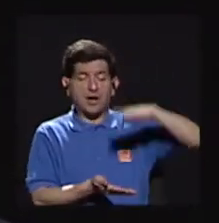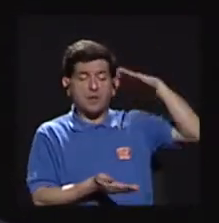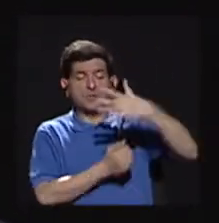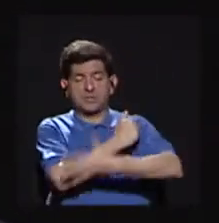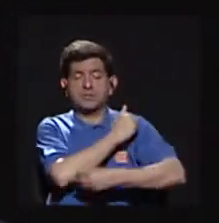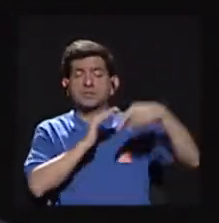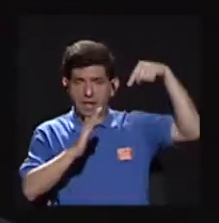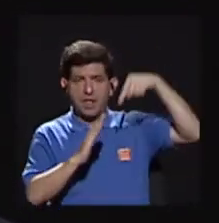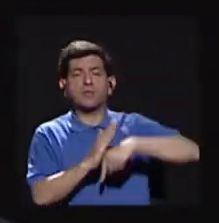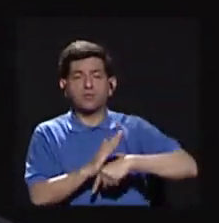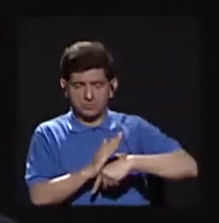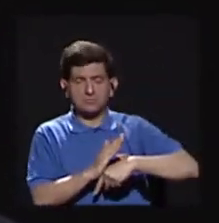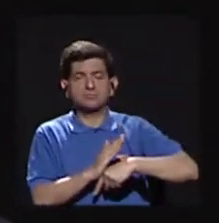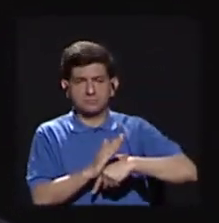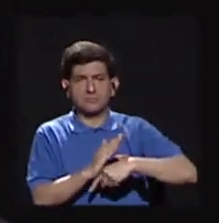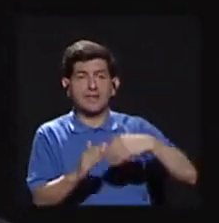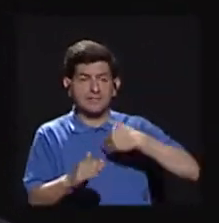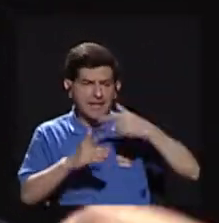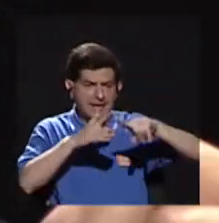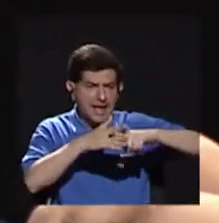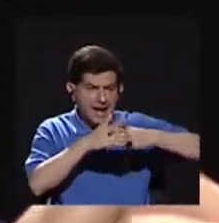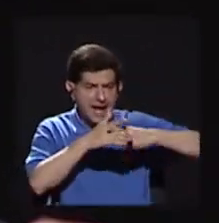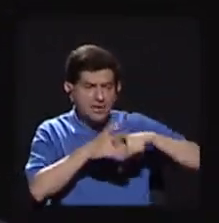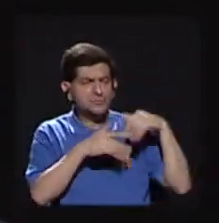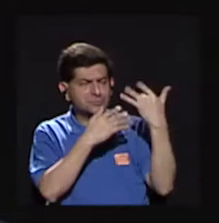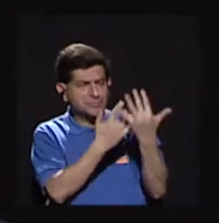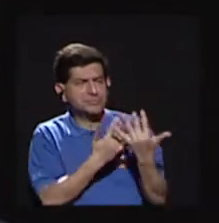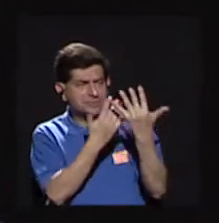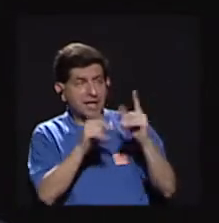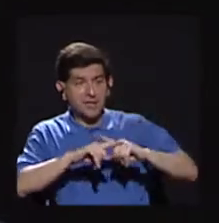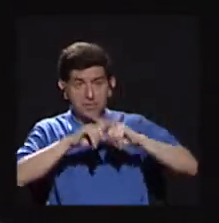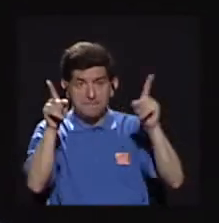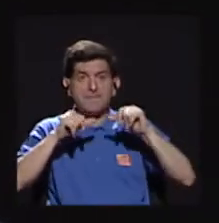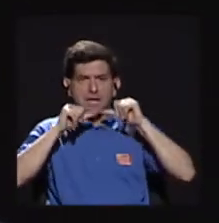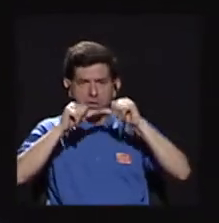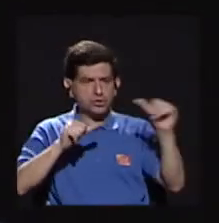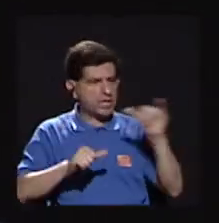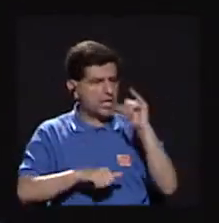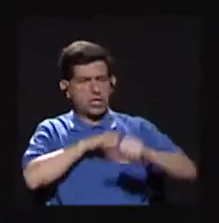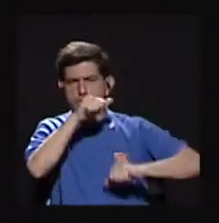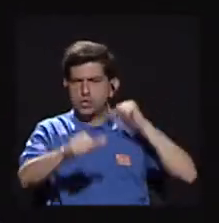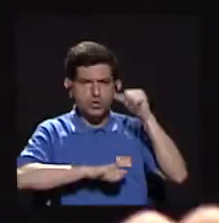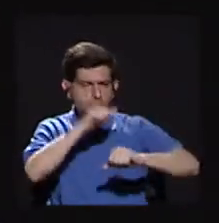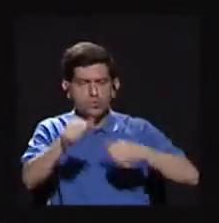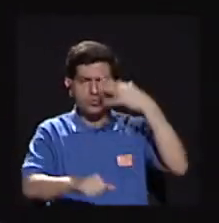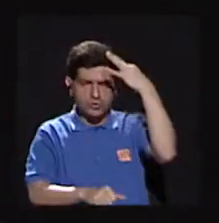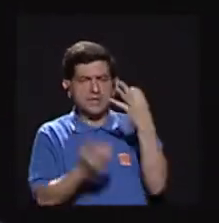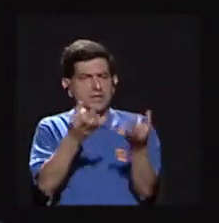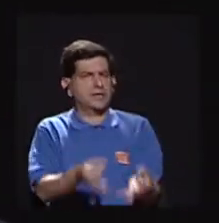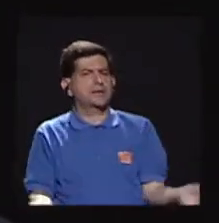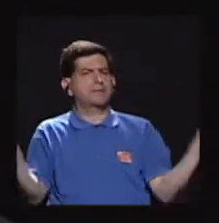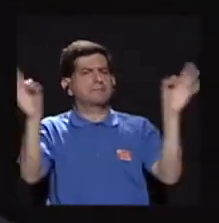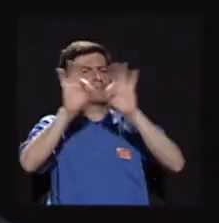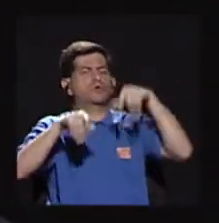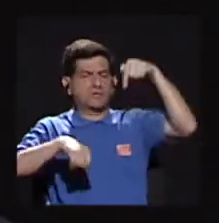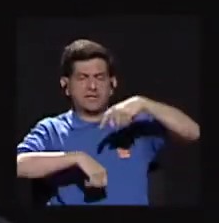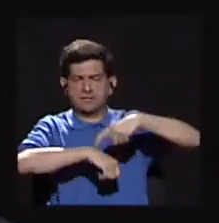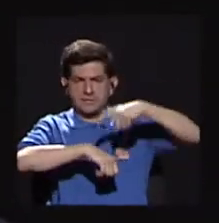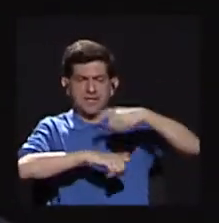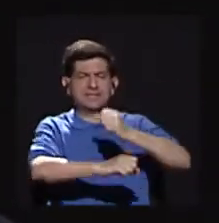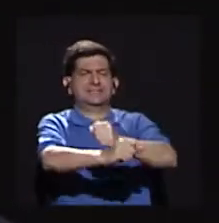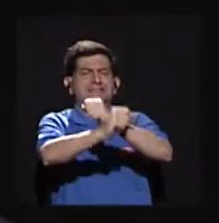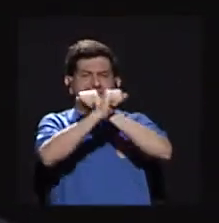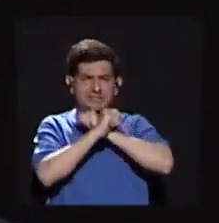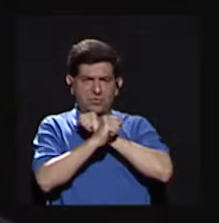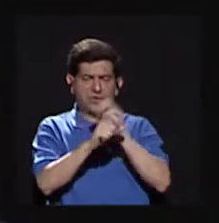pobreza extrema entonces claro hemos tenido que ajustar las expectativas pero de todas maneras seguimos con esa lucha porque nos parece que lo fundamental aquí es garantizar